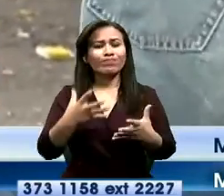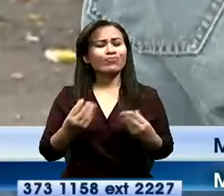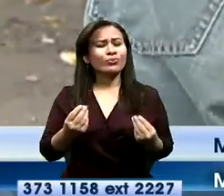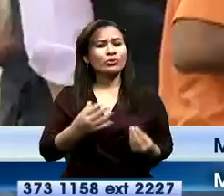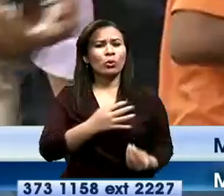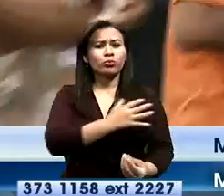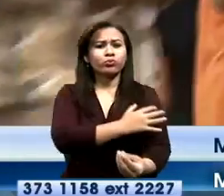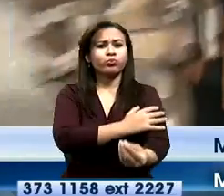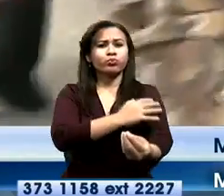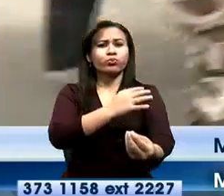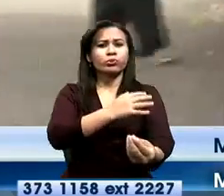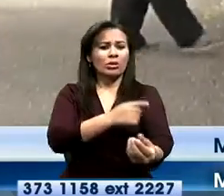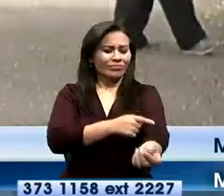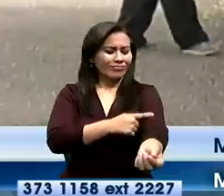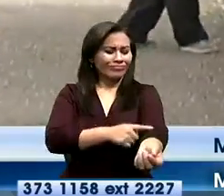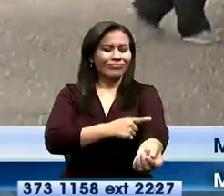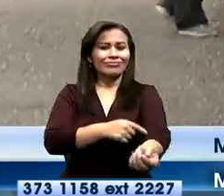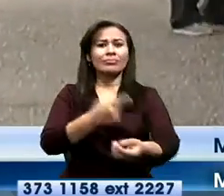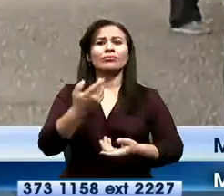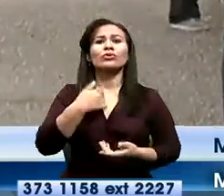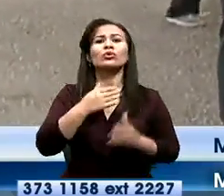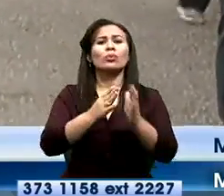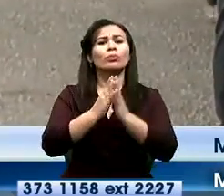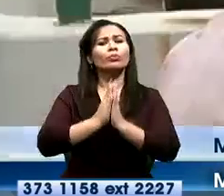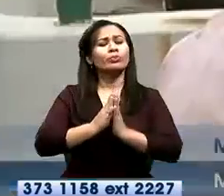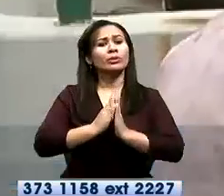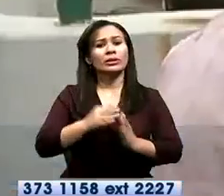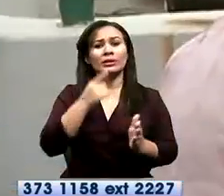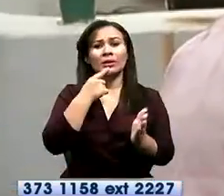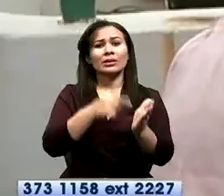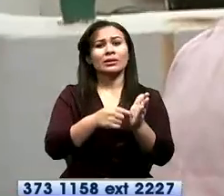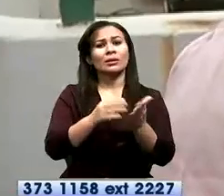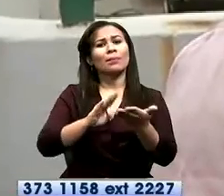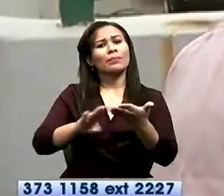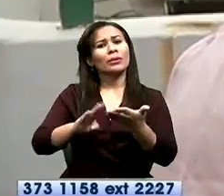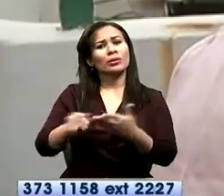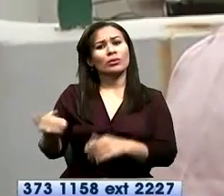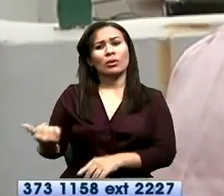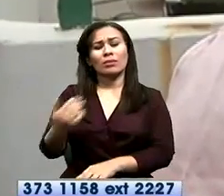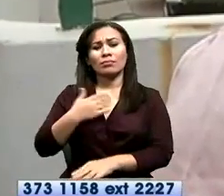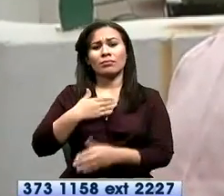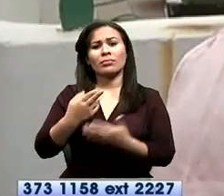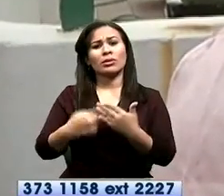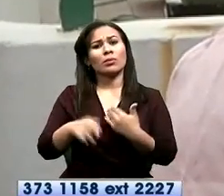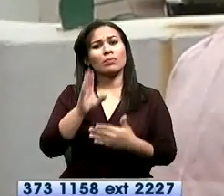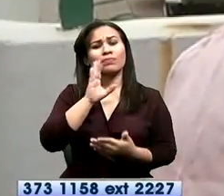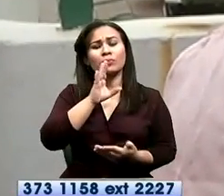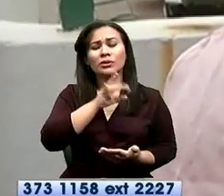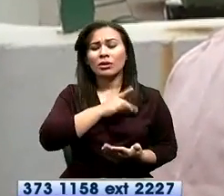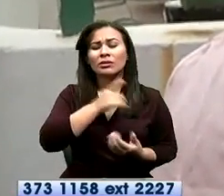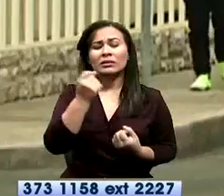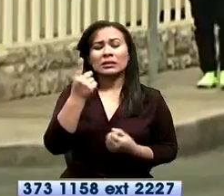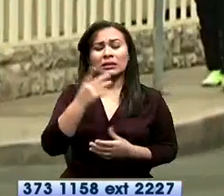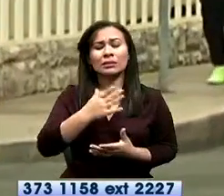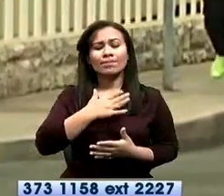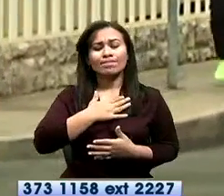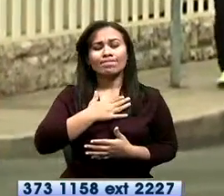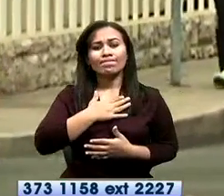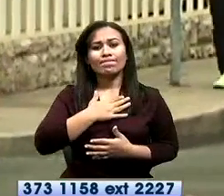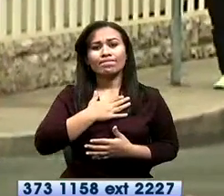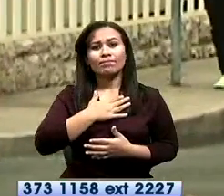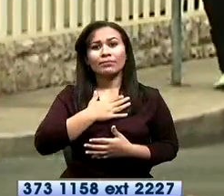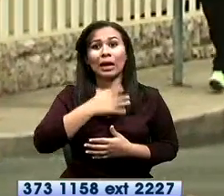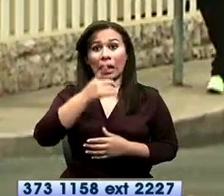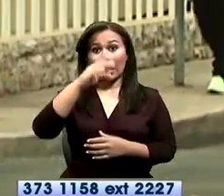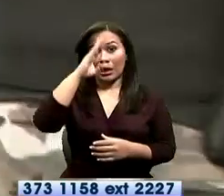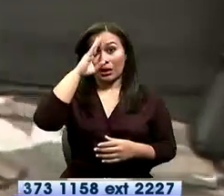Y ante la presencia de Dios yo les pido, dice la palabra, perdón por el pecado de mi hijo. Esta diligencia, según